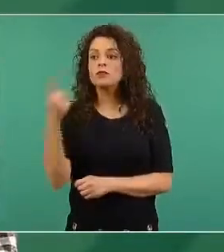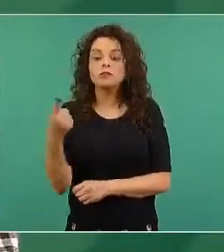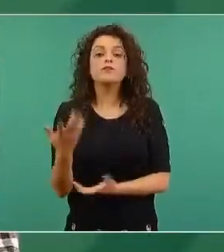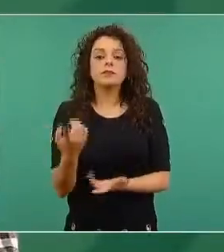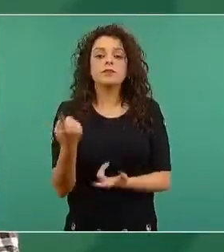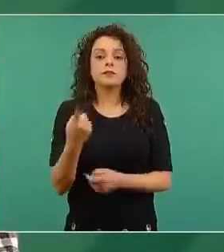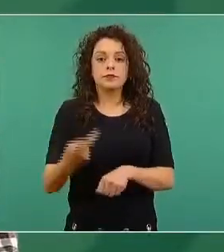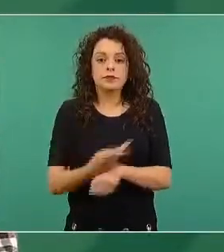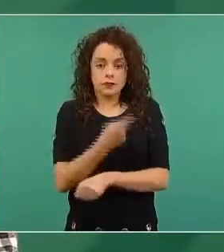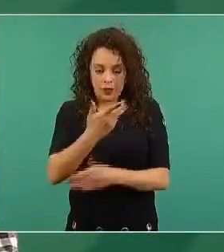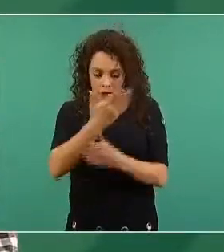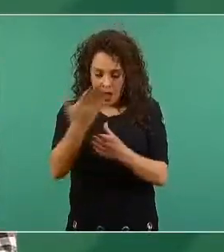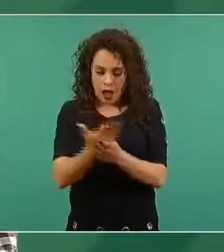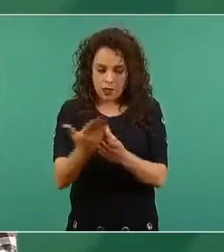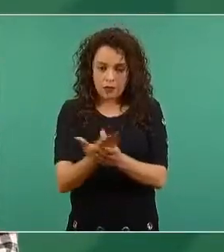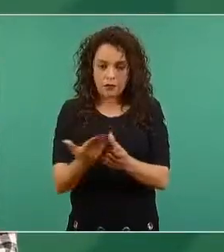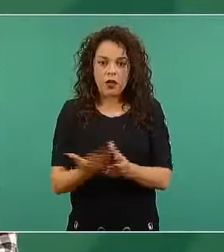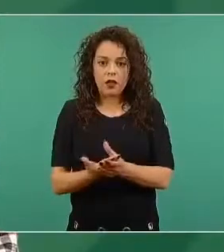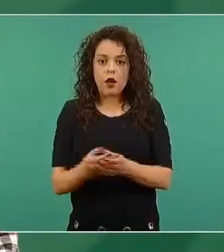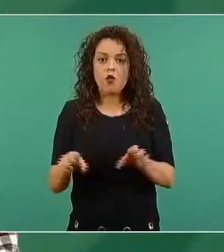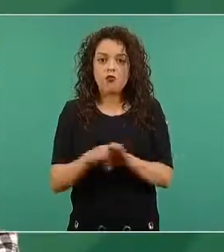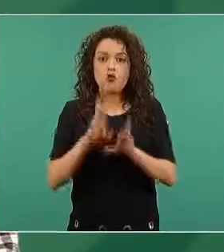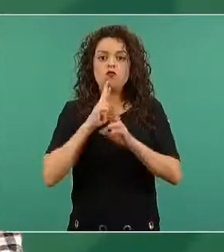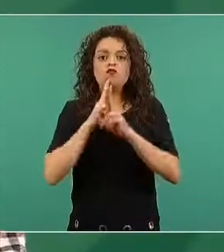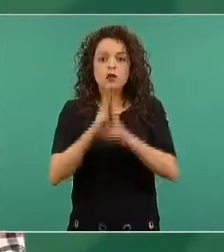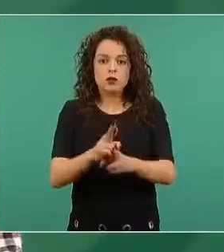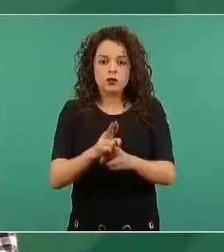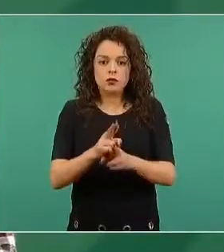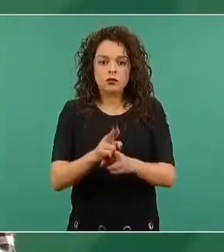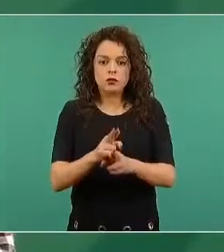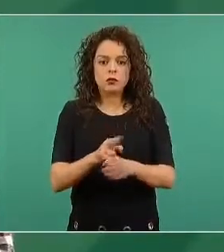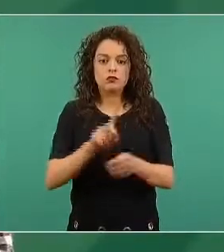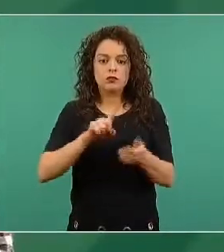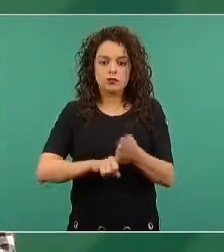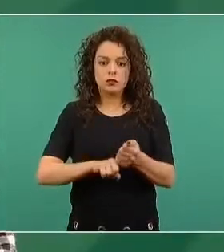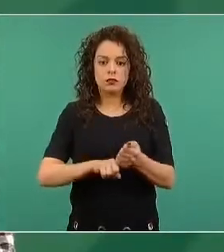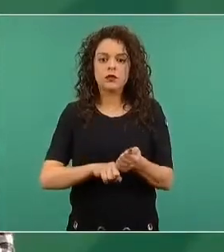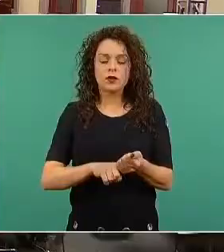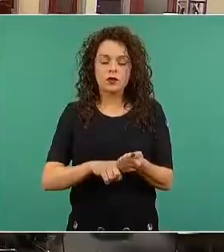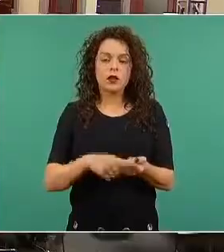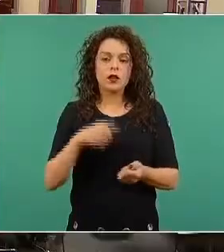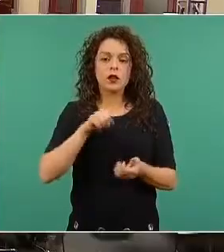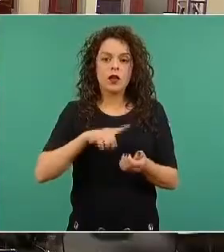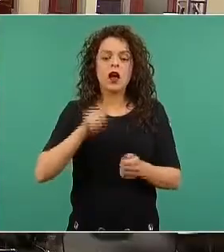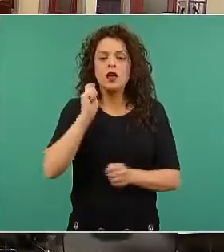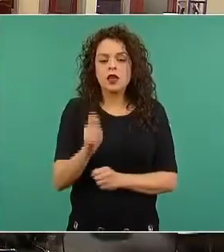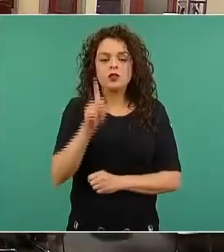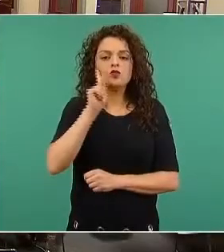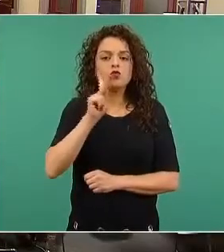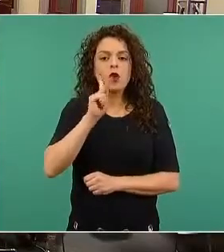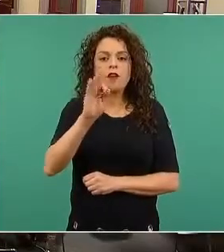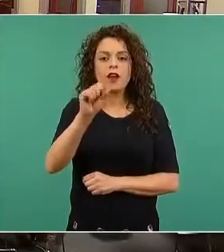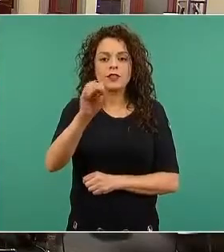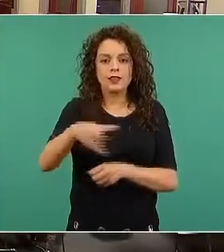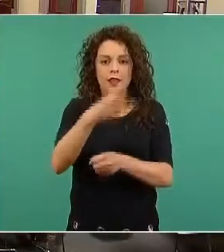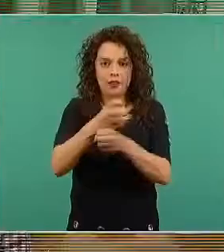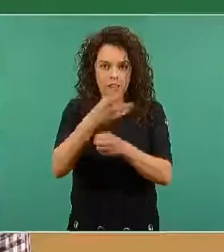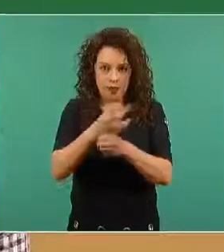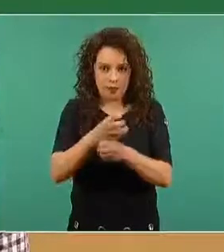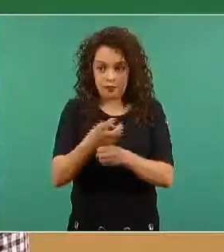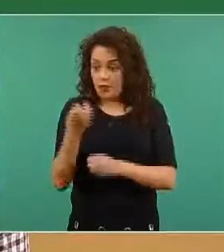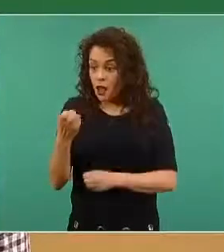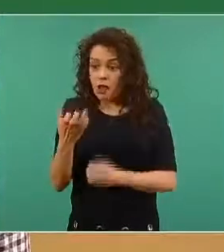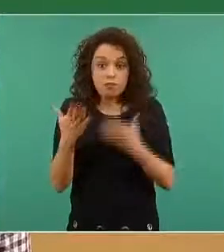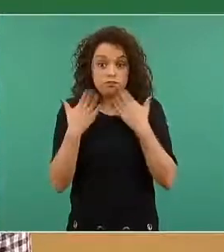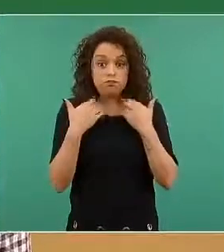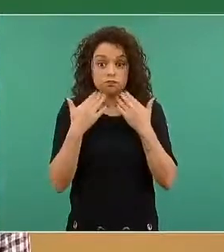expediente, el resultado preliminar, el corte de los resultados preliminares del ensayo clínico fase 3. Sin esto